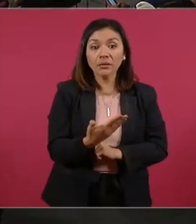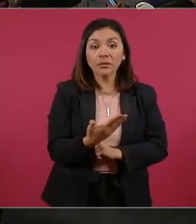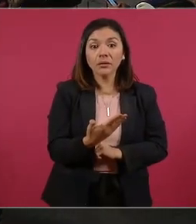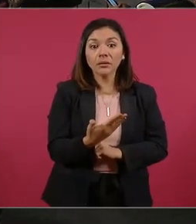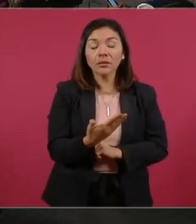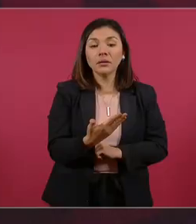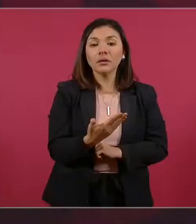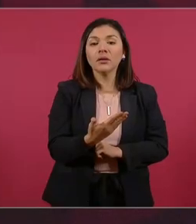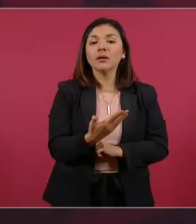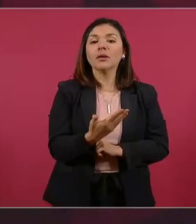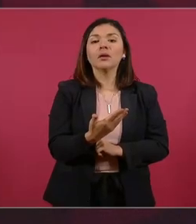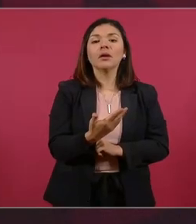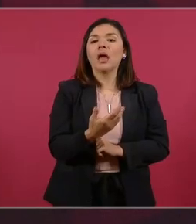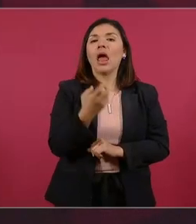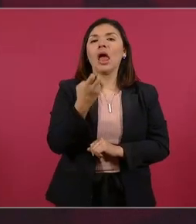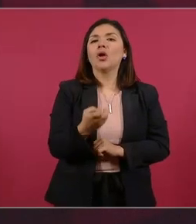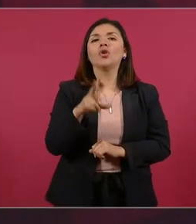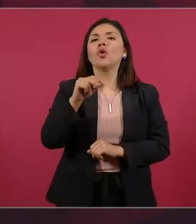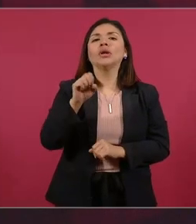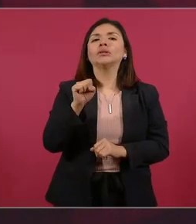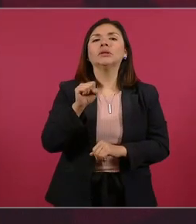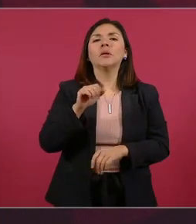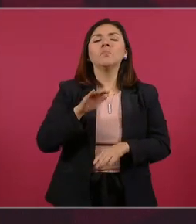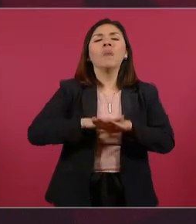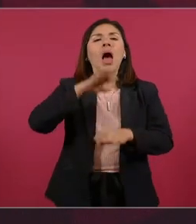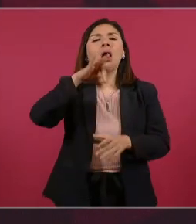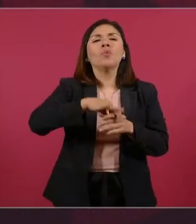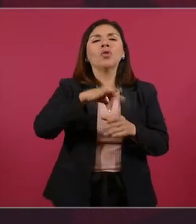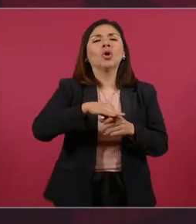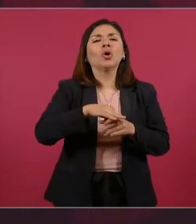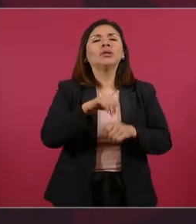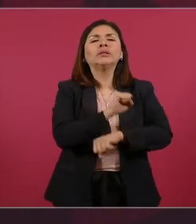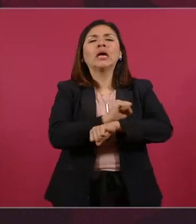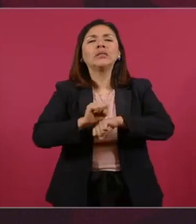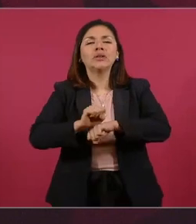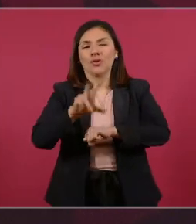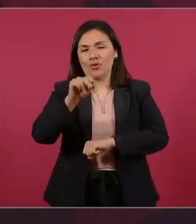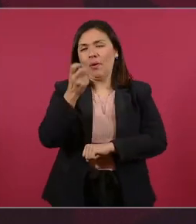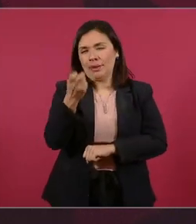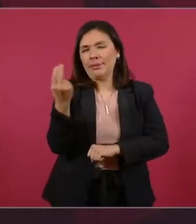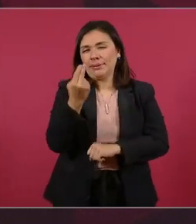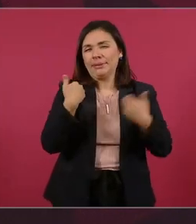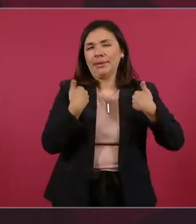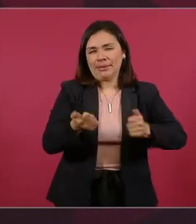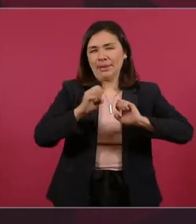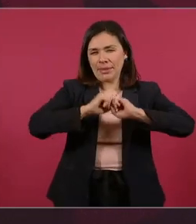que no es mayoría simple, eso hay que también aclararlo bastante.